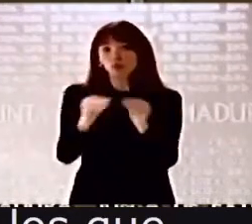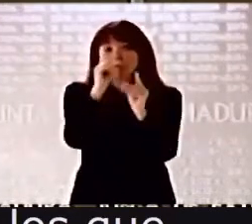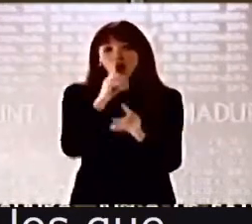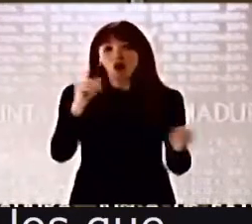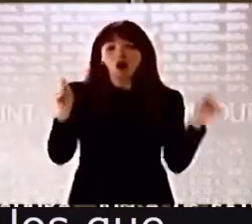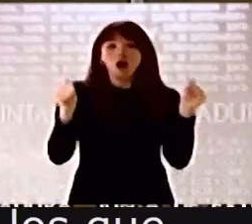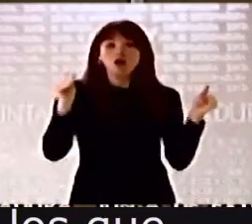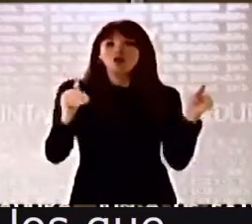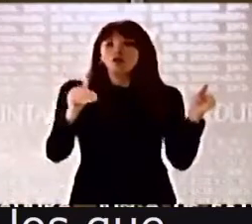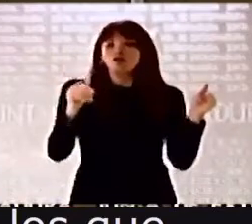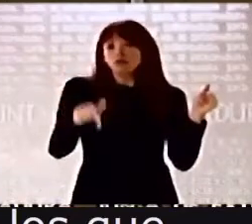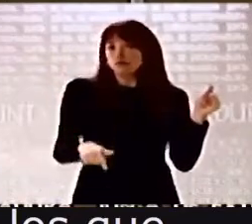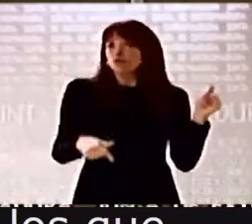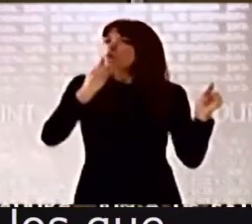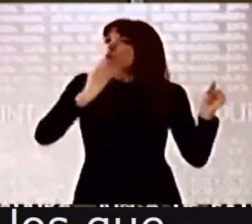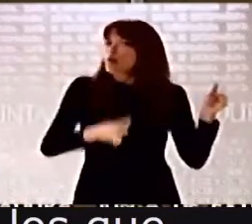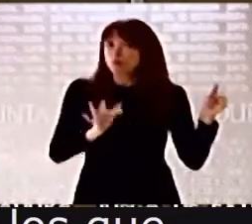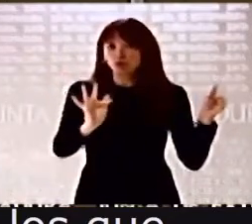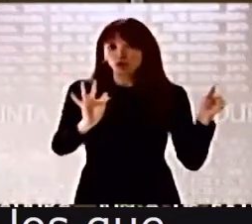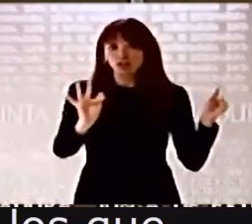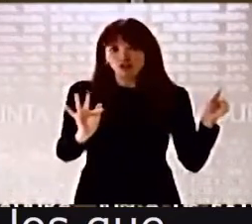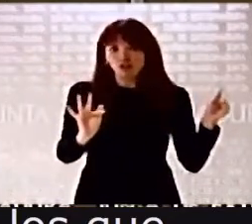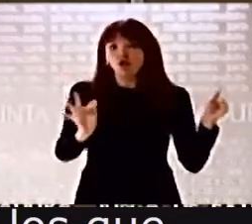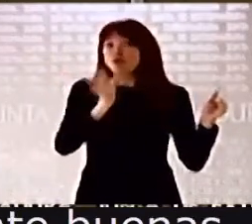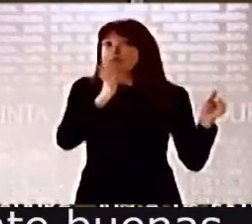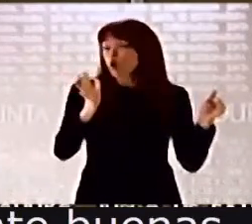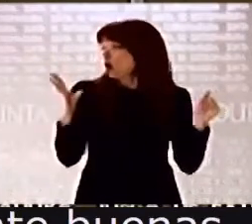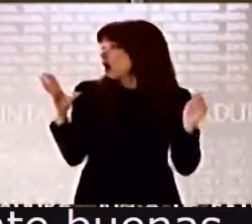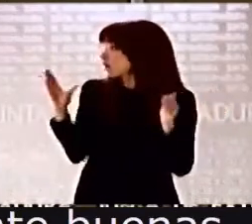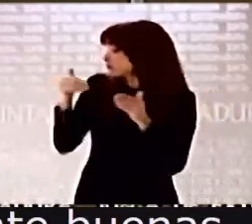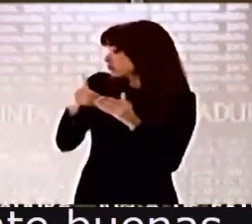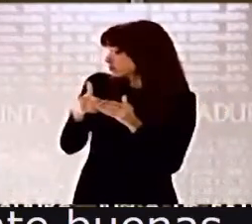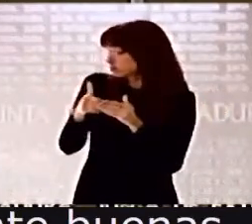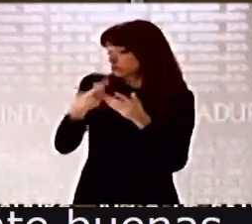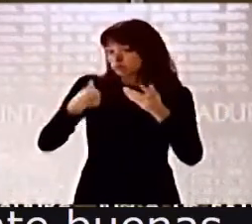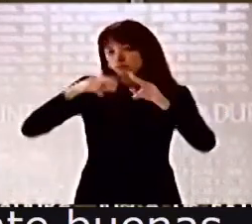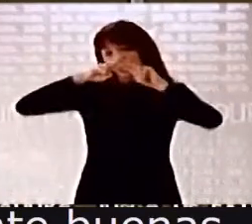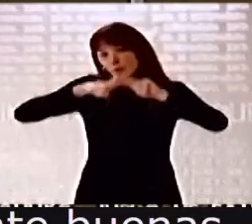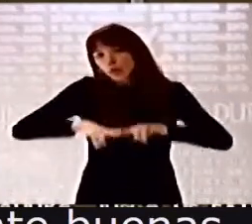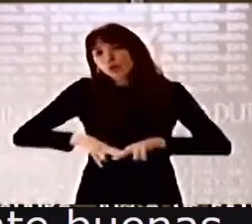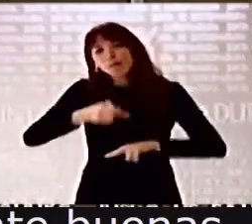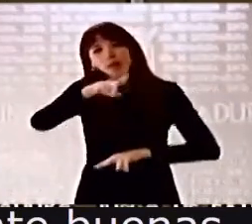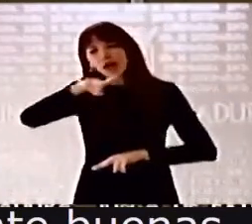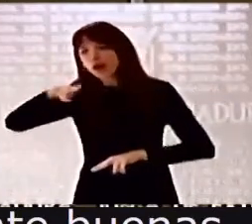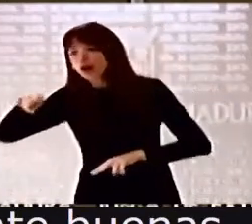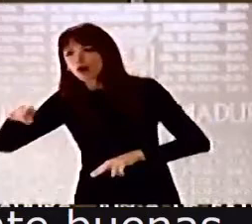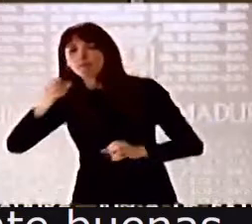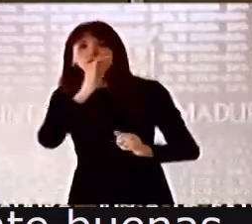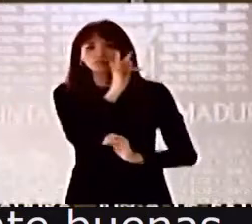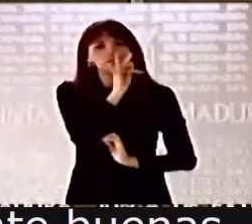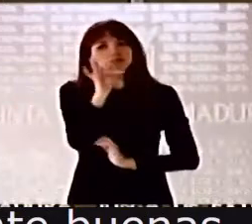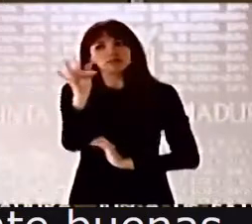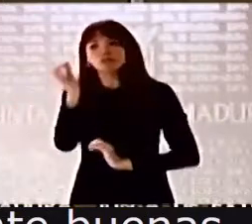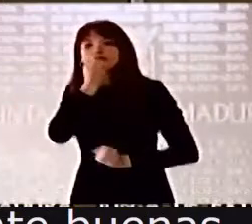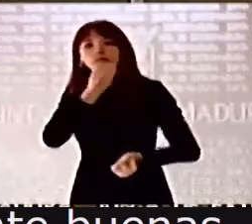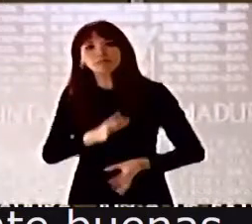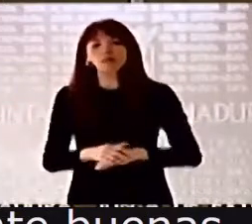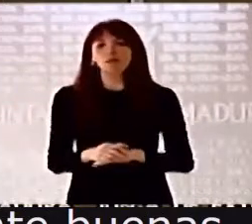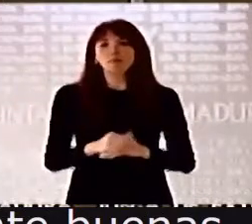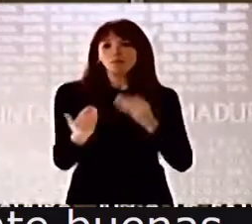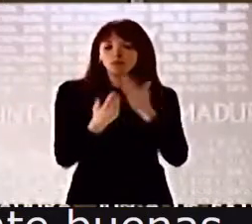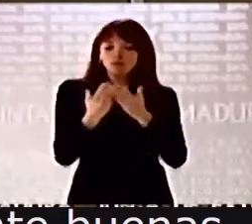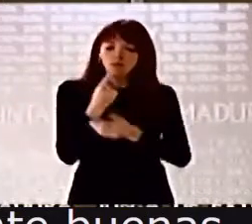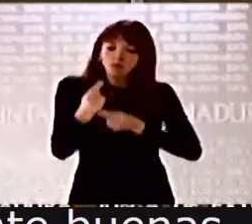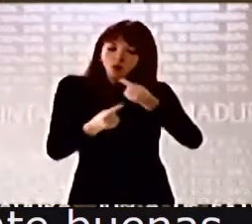a ser necesariamente buenas, porque lo han sido hasta ahora en la evolución que ha tenido en todos estos meses, y cada día estaremos más cerca pues, de